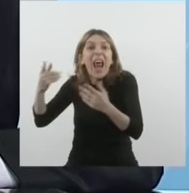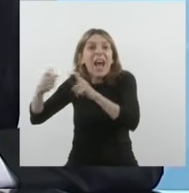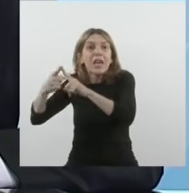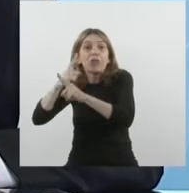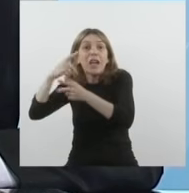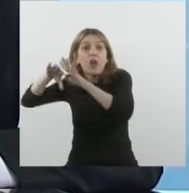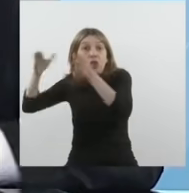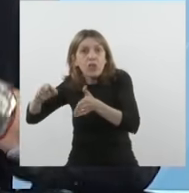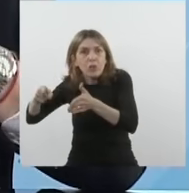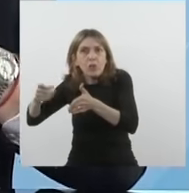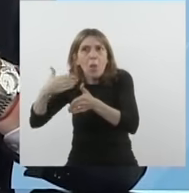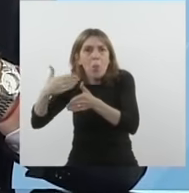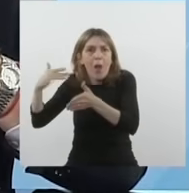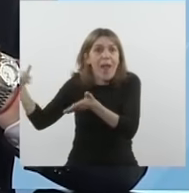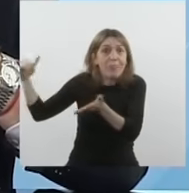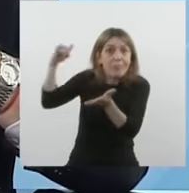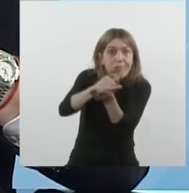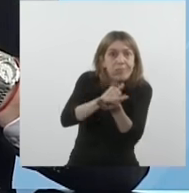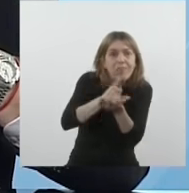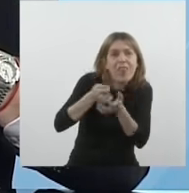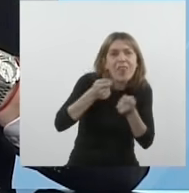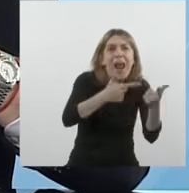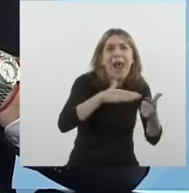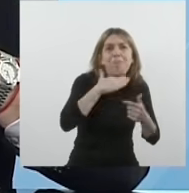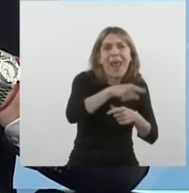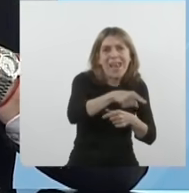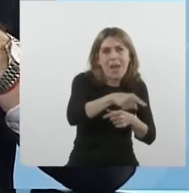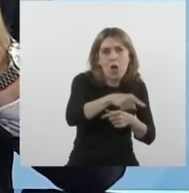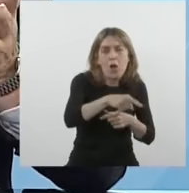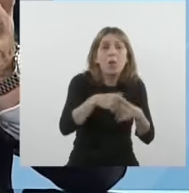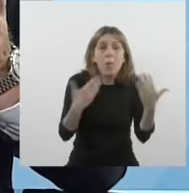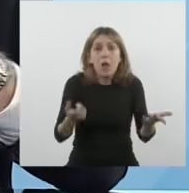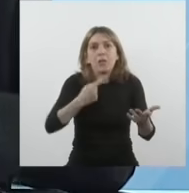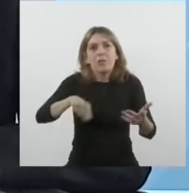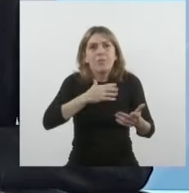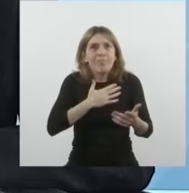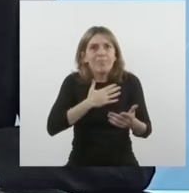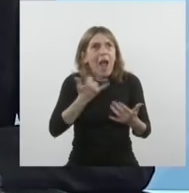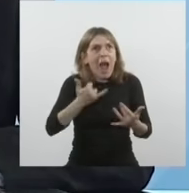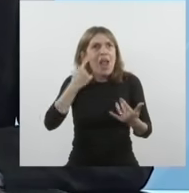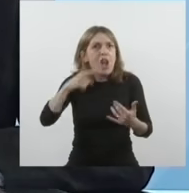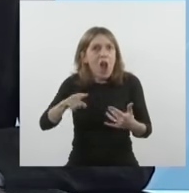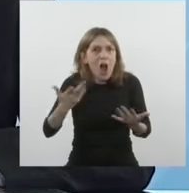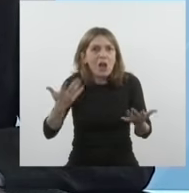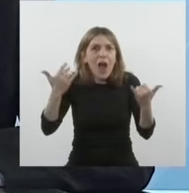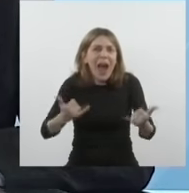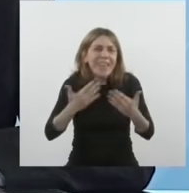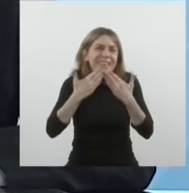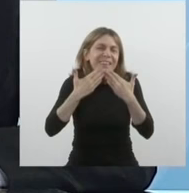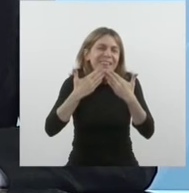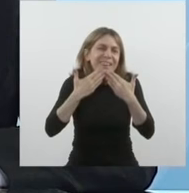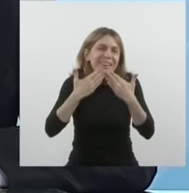mexicano con la tranquilidad de poder estar alcanzando este logro con el agradecimiento